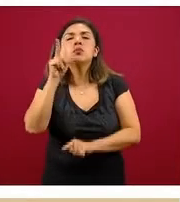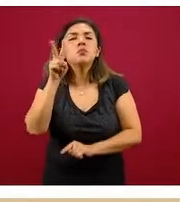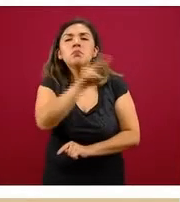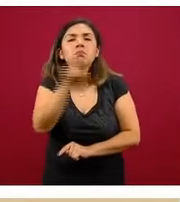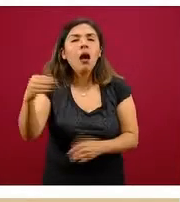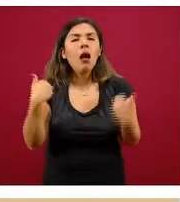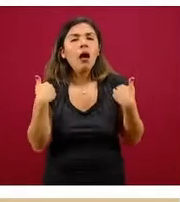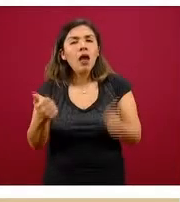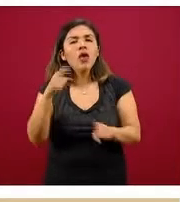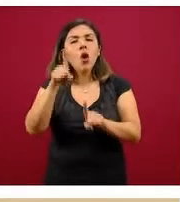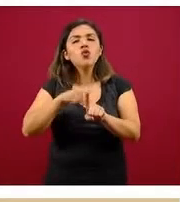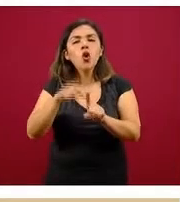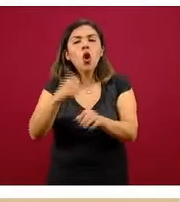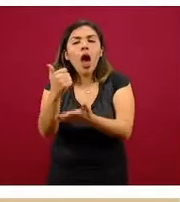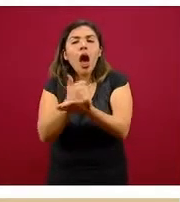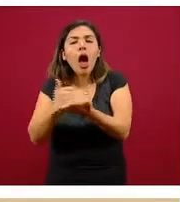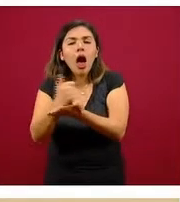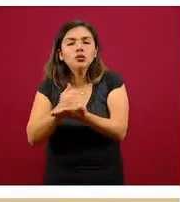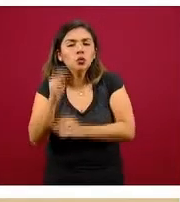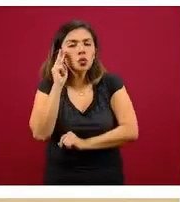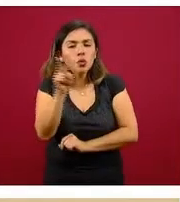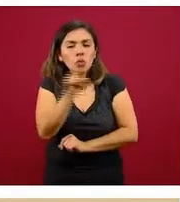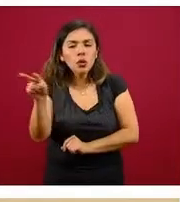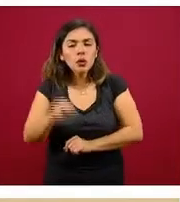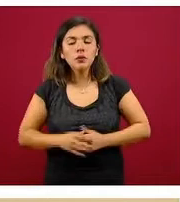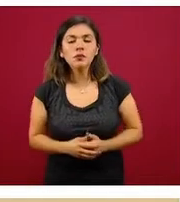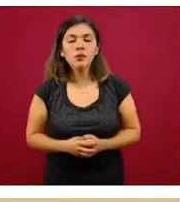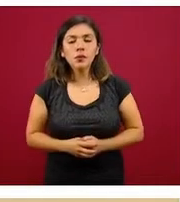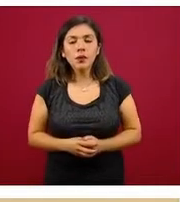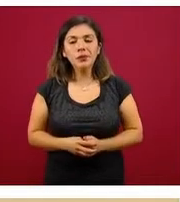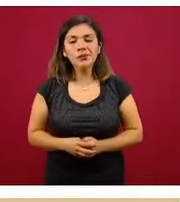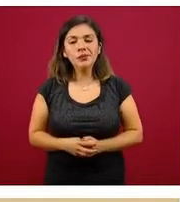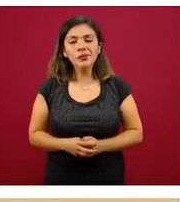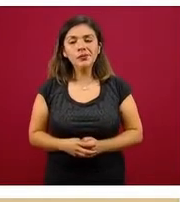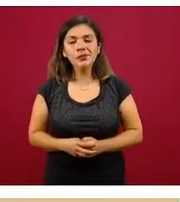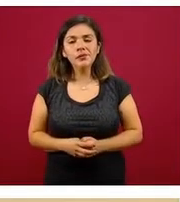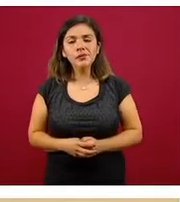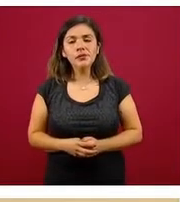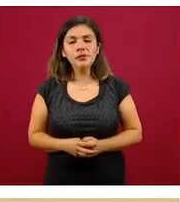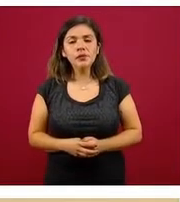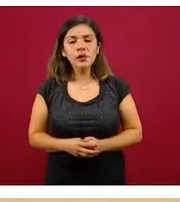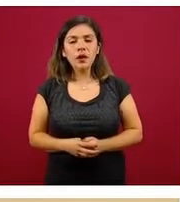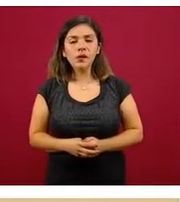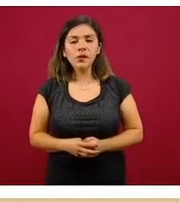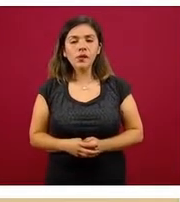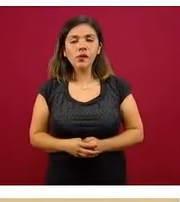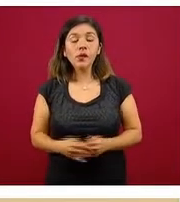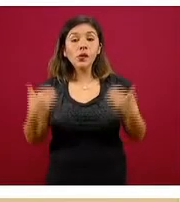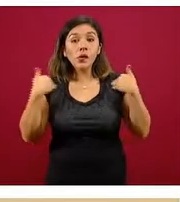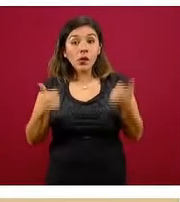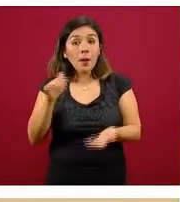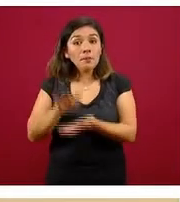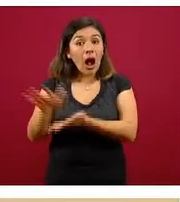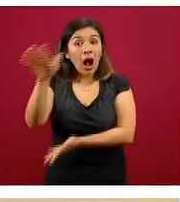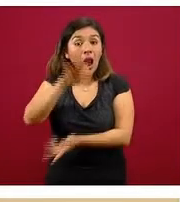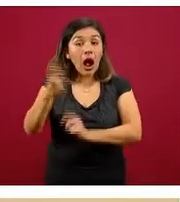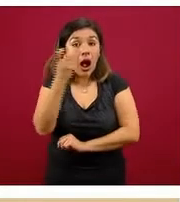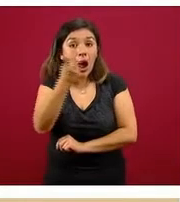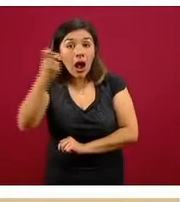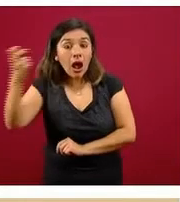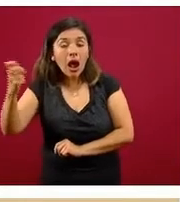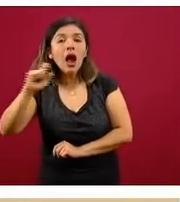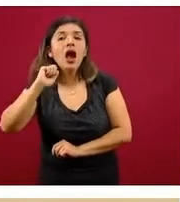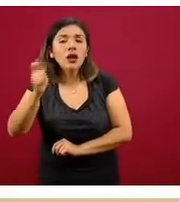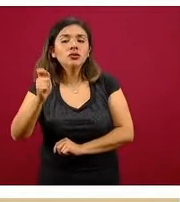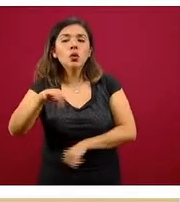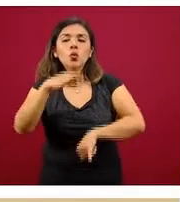con las barras de color azul, en la siguiente diapositiva, vemos que la mayoría de ellas están precisamente